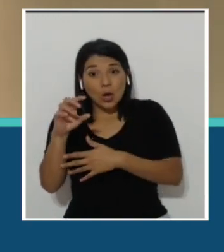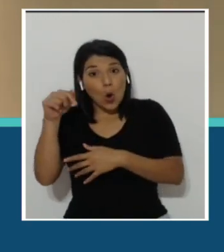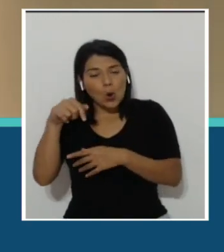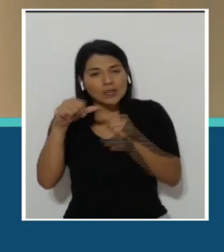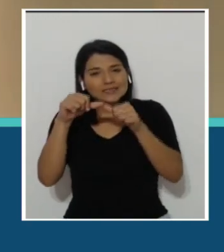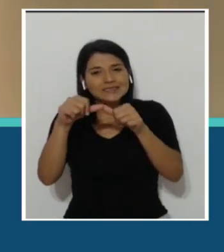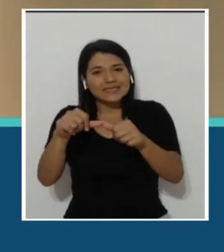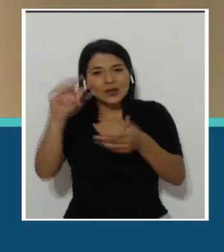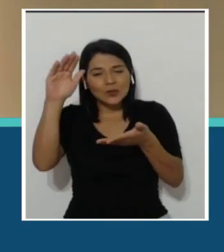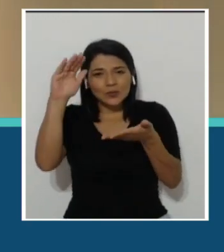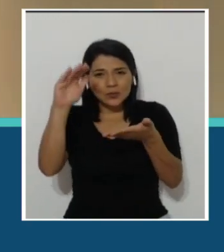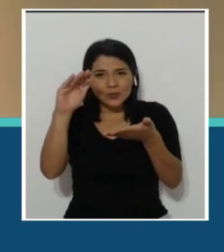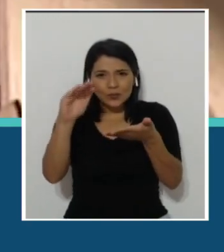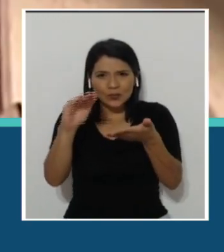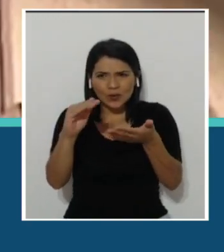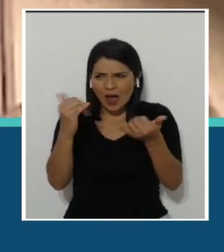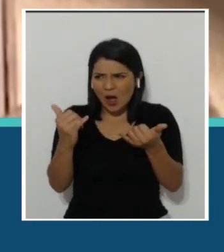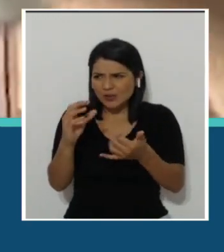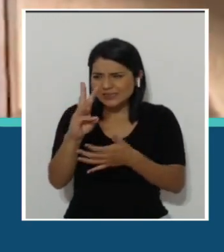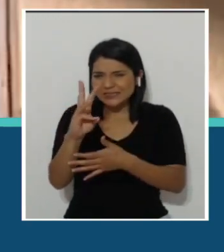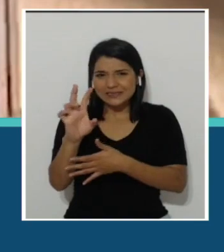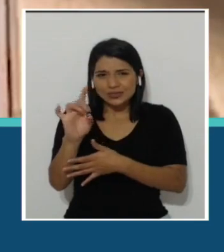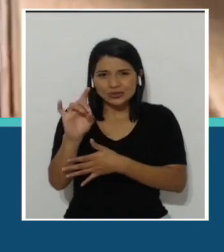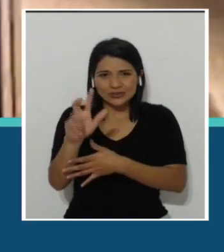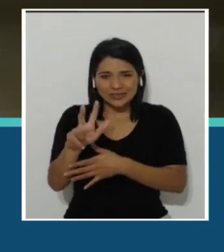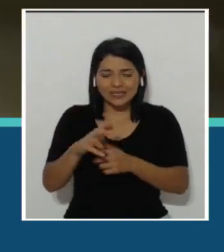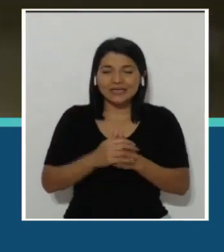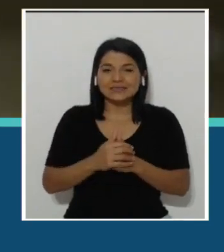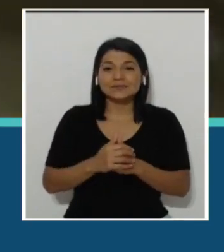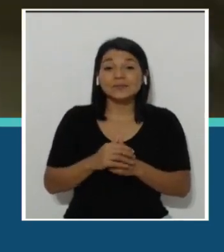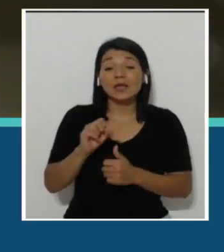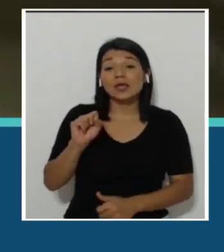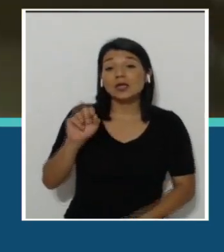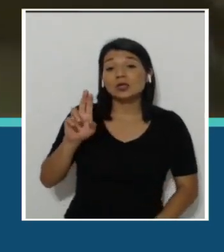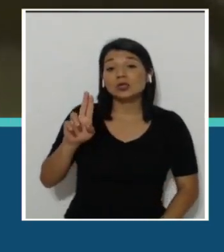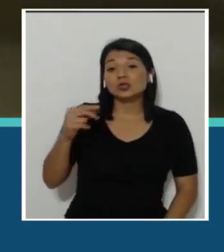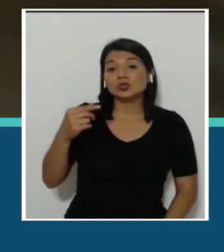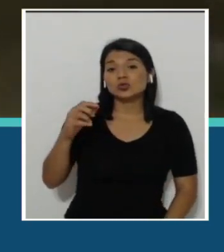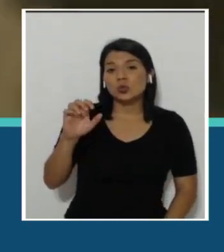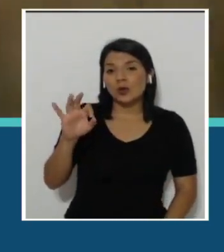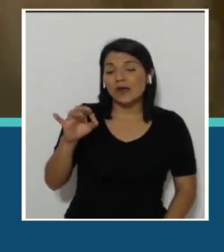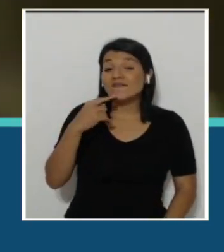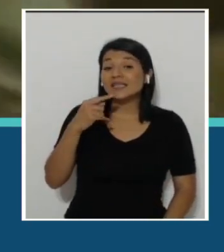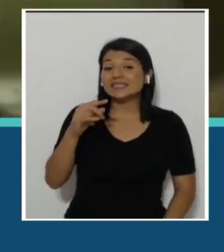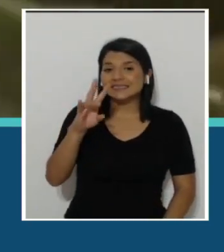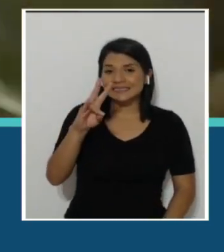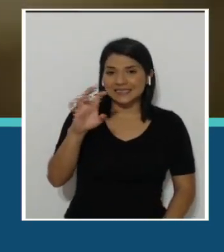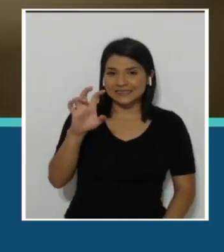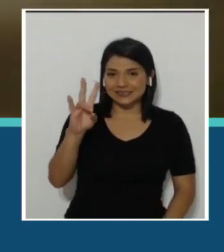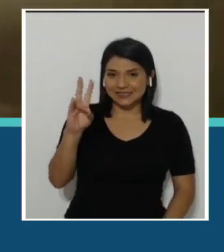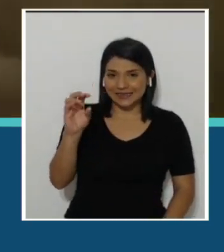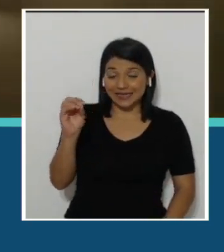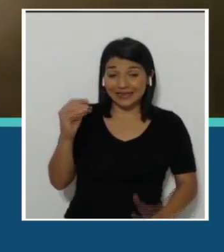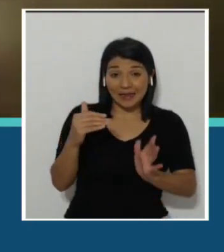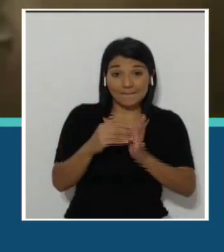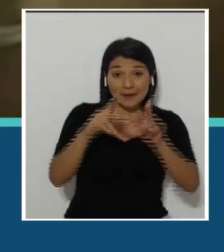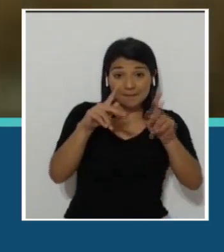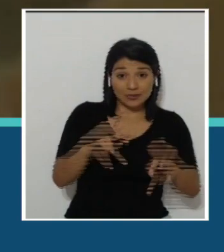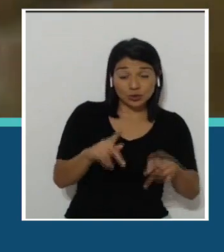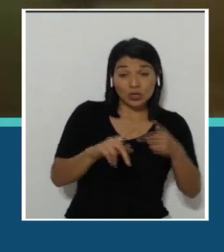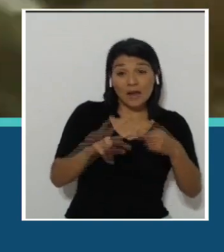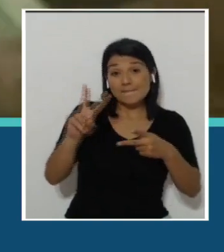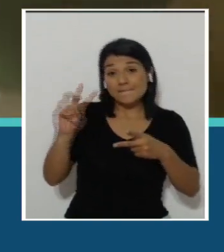de los 683. Datos de la SUGEF indican que 770.000 personas y 20.000 empresas tienen créditos